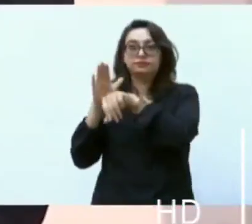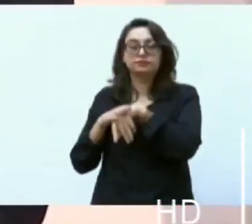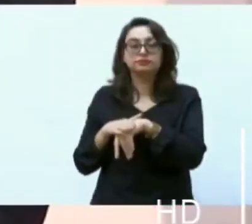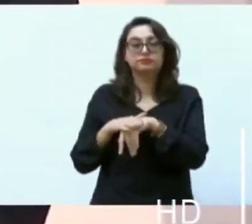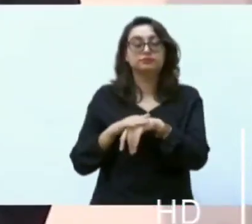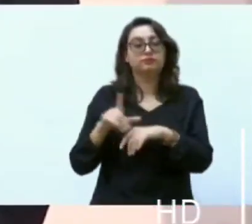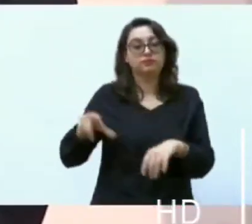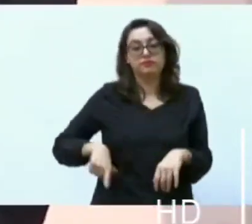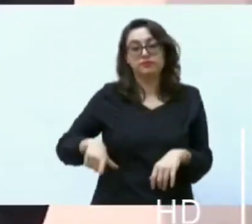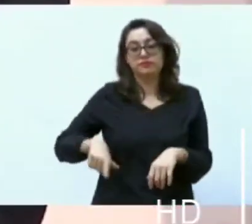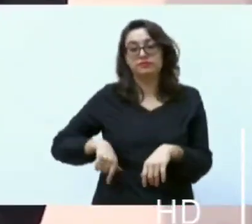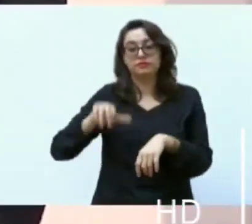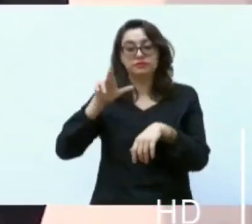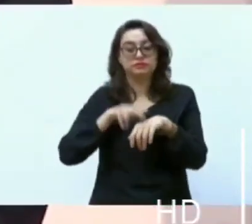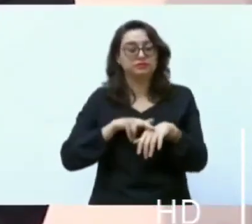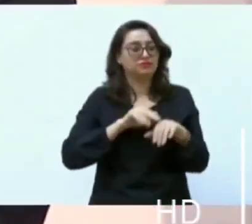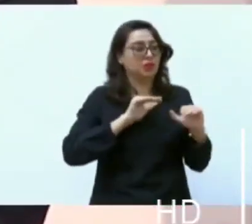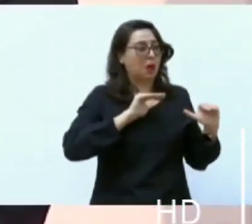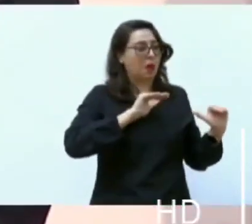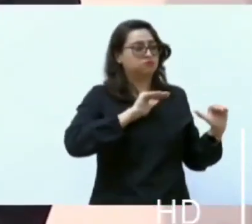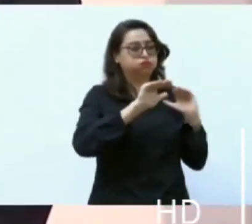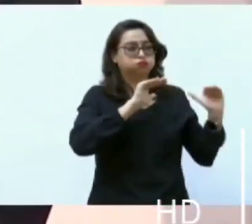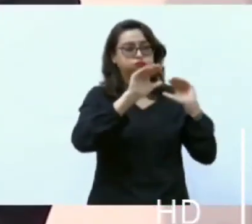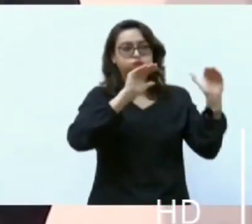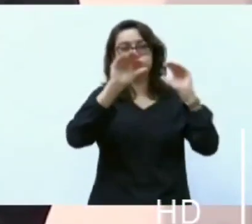autoproclamándose presidente